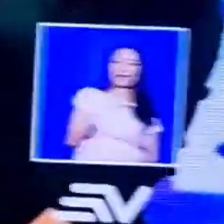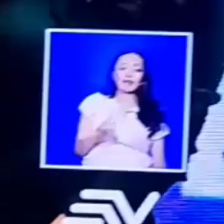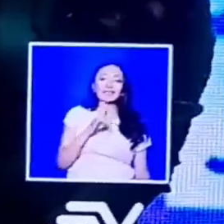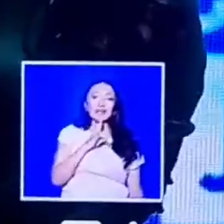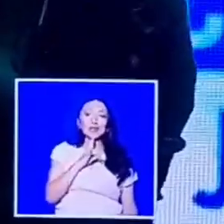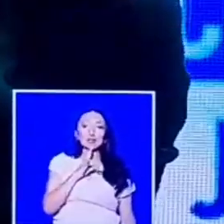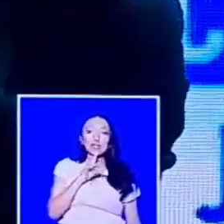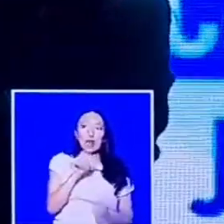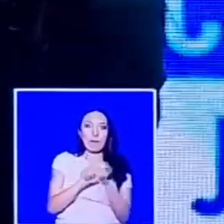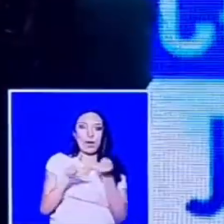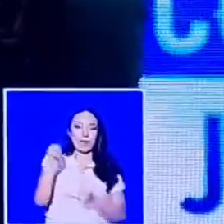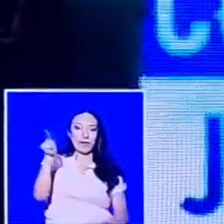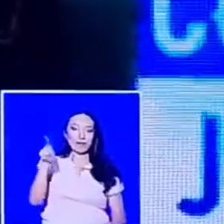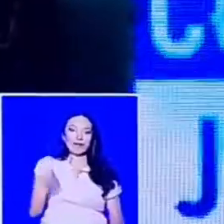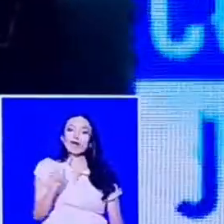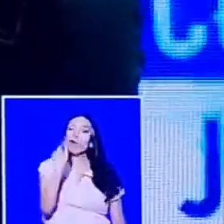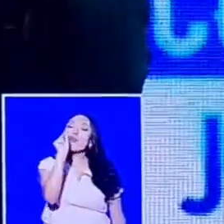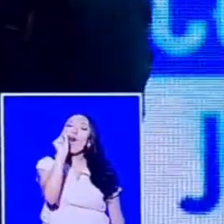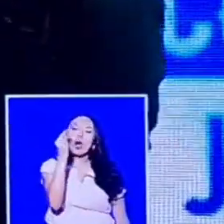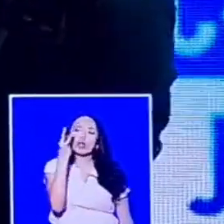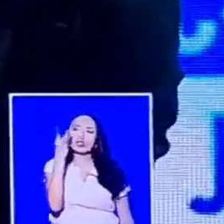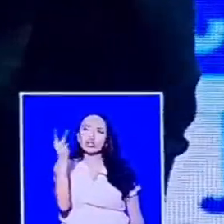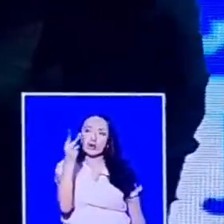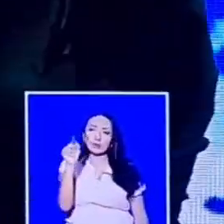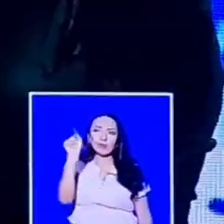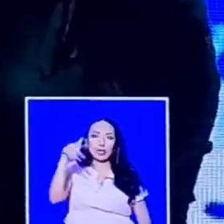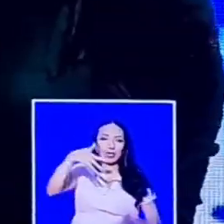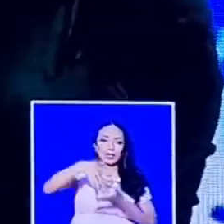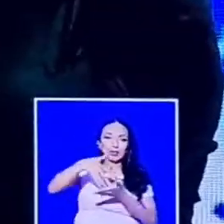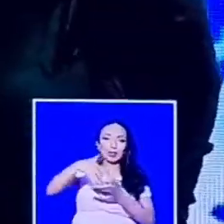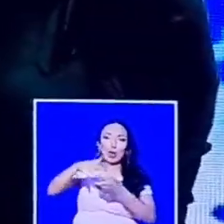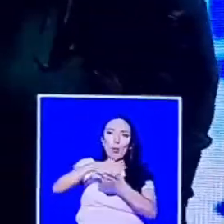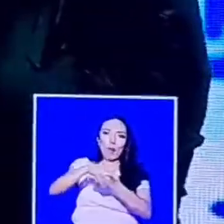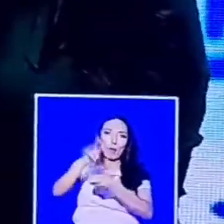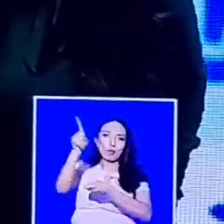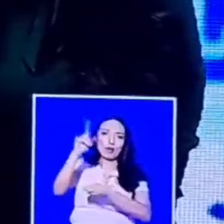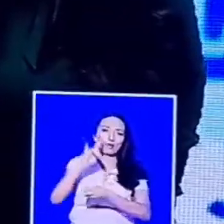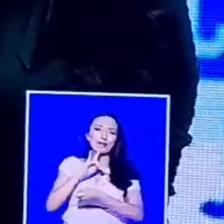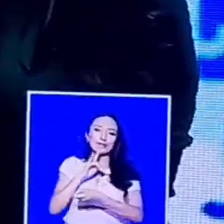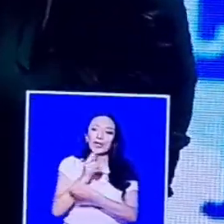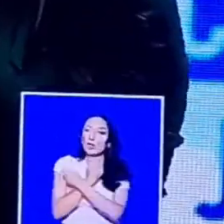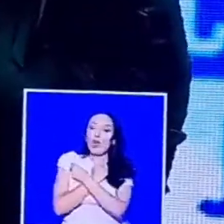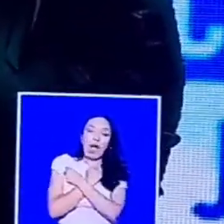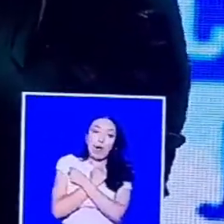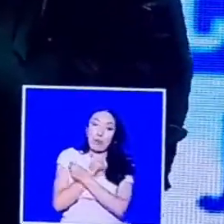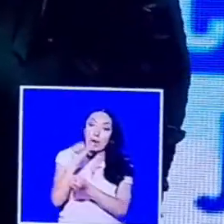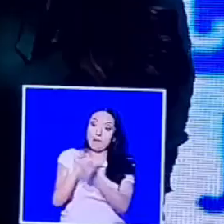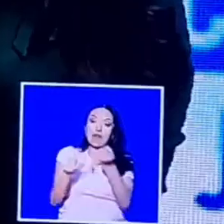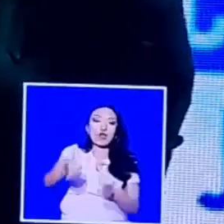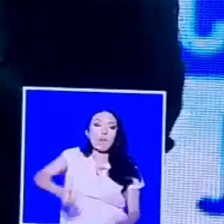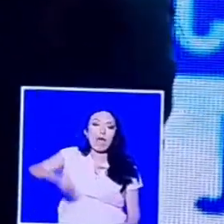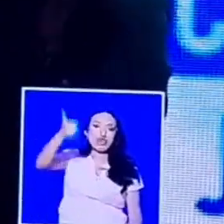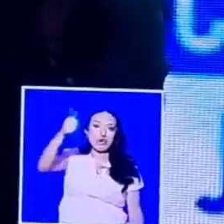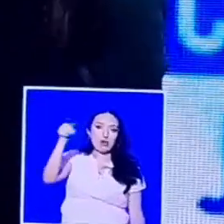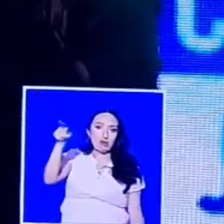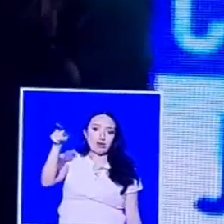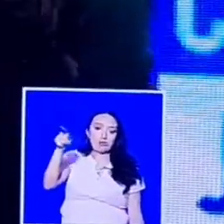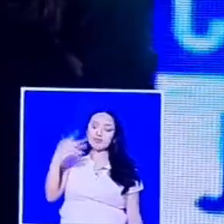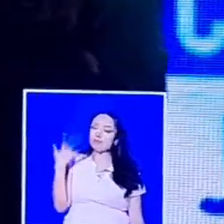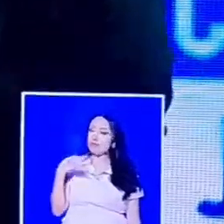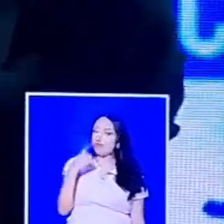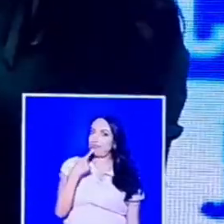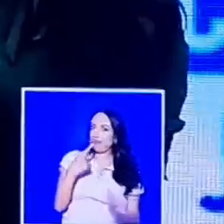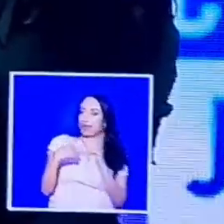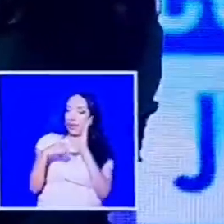Estados Unidos. Nos vemos muy poco porque él ahora está estudiando, está muy ocupado. Pero bueno, lo quiero muchísimo. Mi hermano es realmente un gran ejemplo para